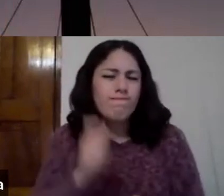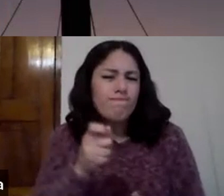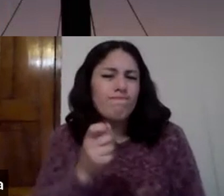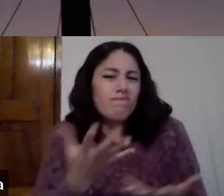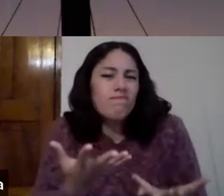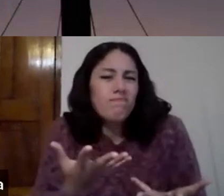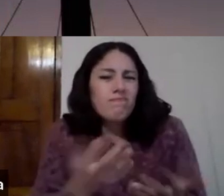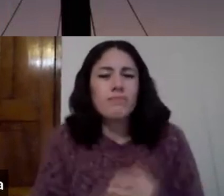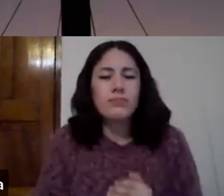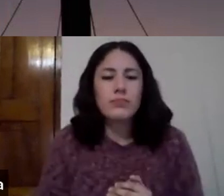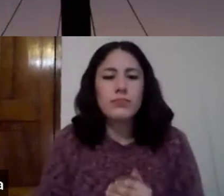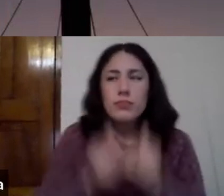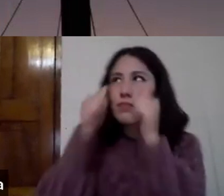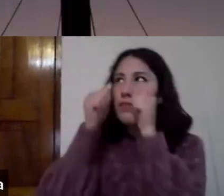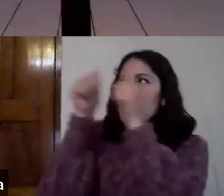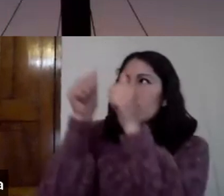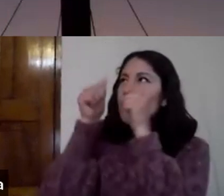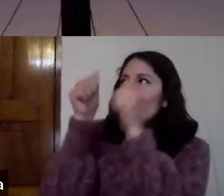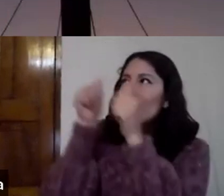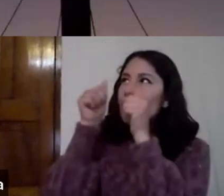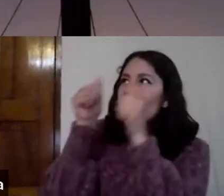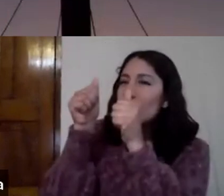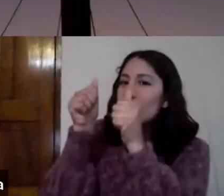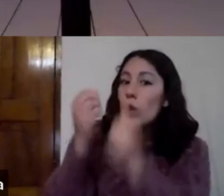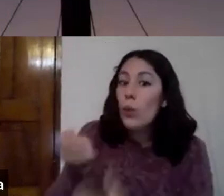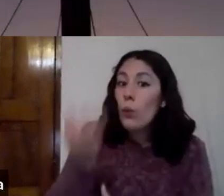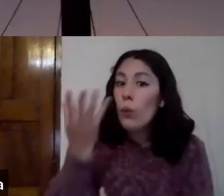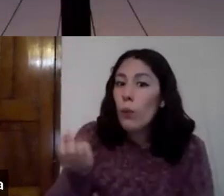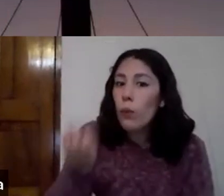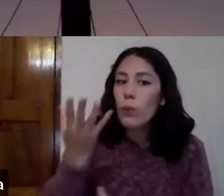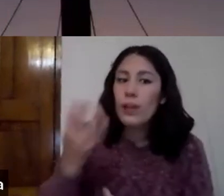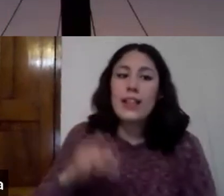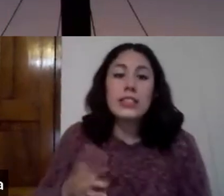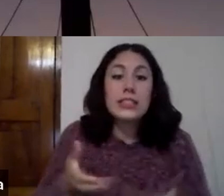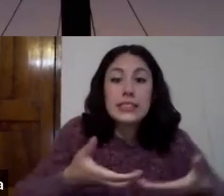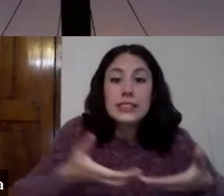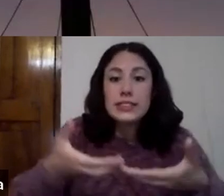a las zarzas ardientes en tu camino.